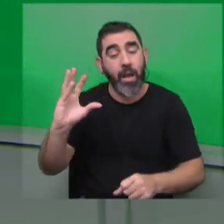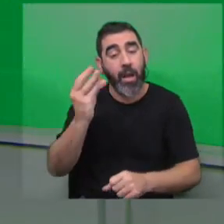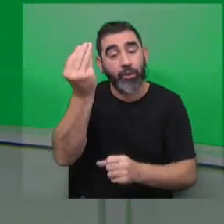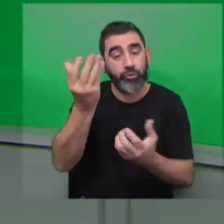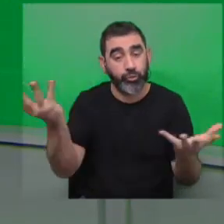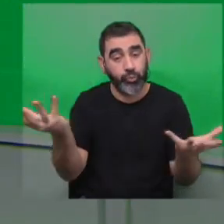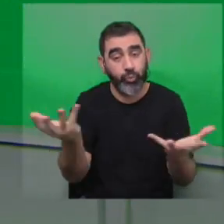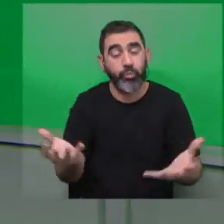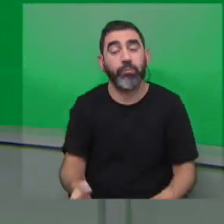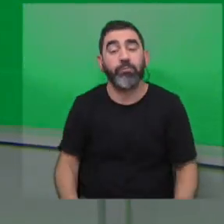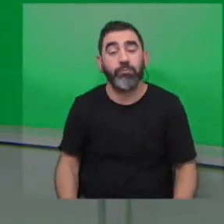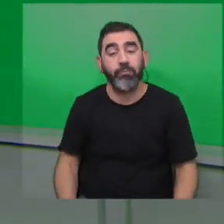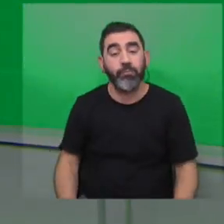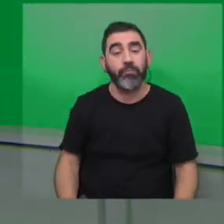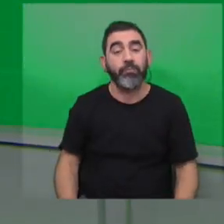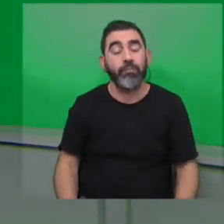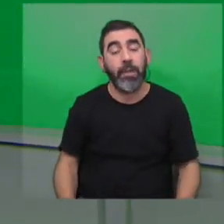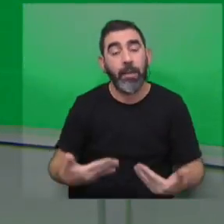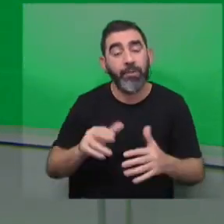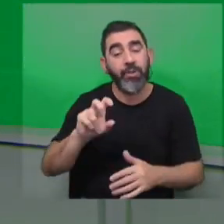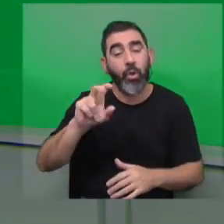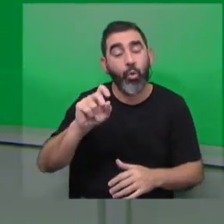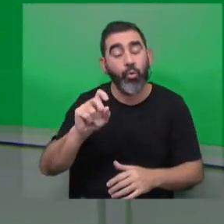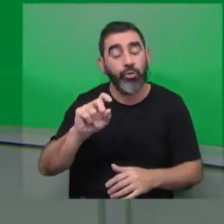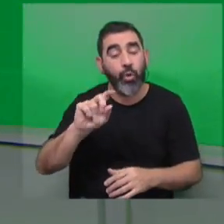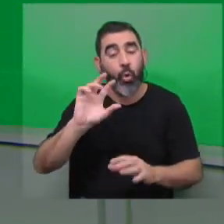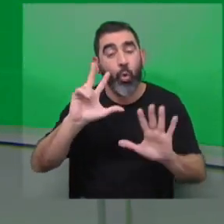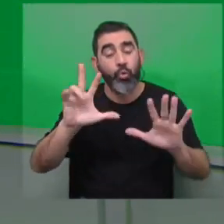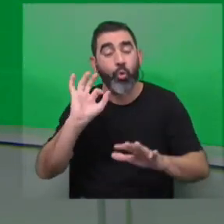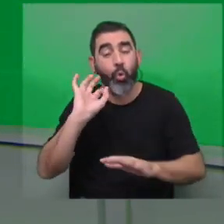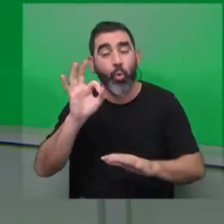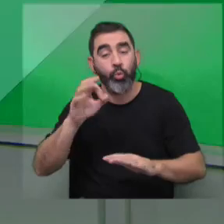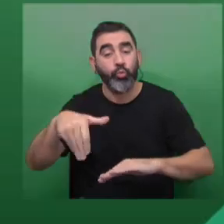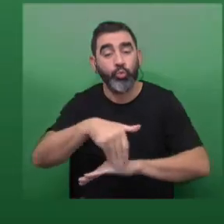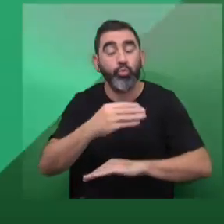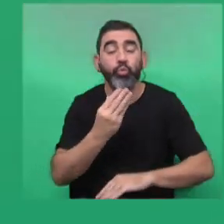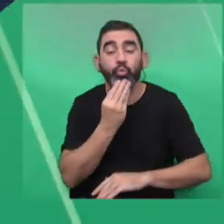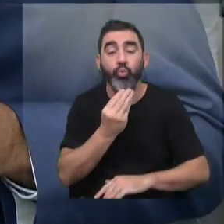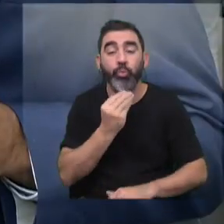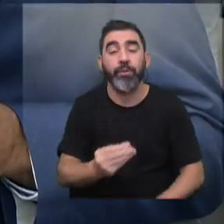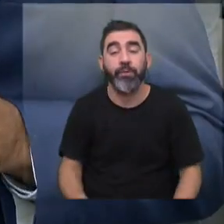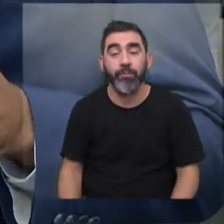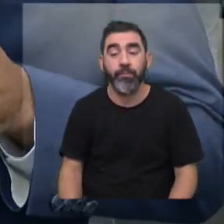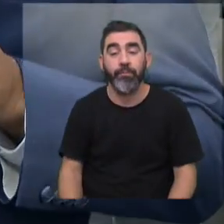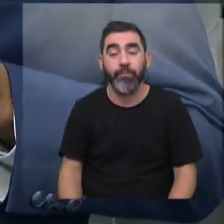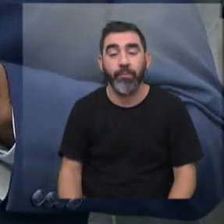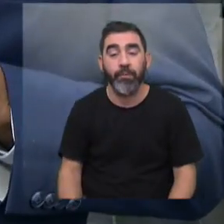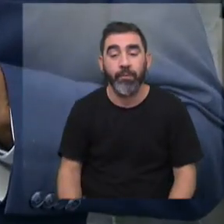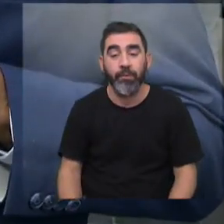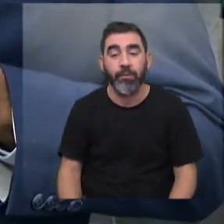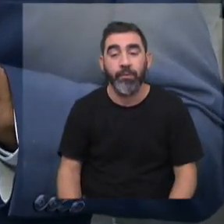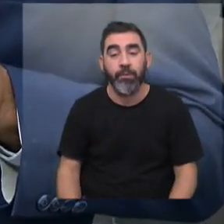que está sesionando desde las 12 allí en 8 de octubre y Garibaldi Eduardo Delgado está cubriendo este evento Cómo estás